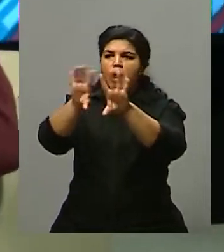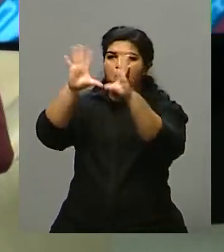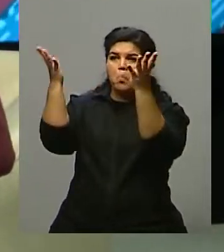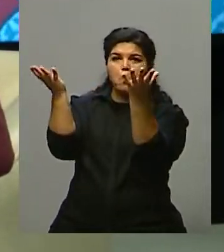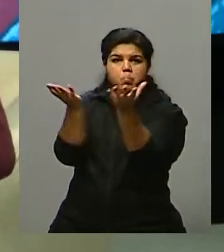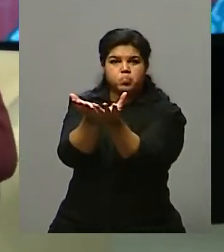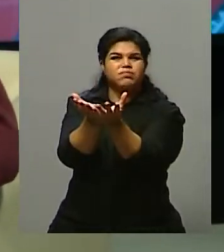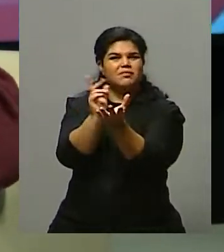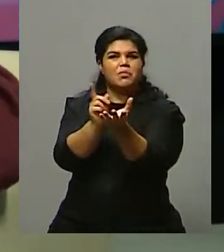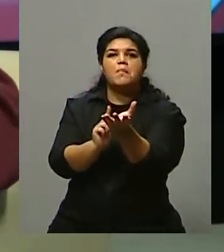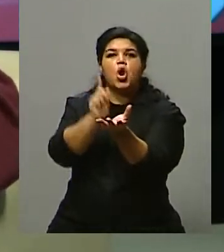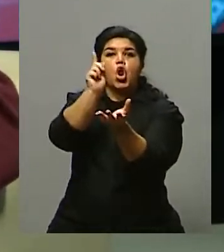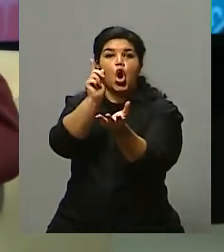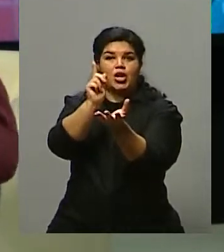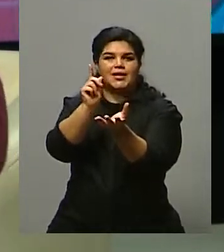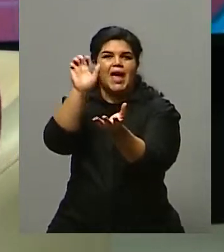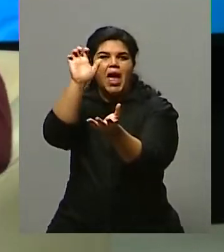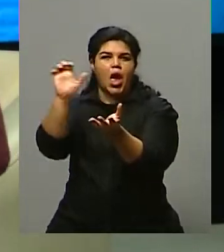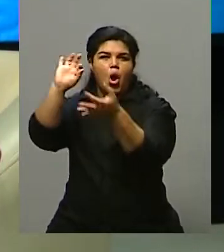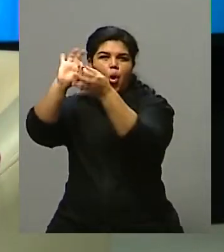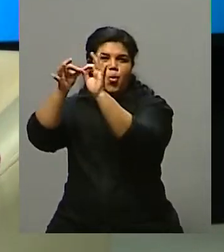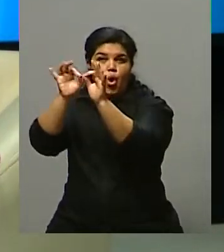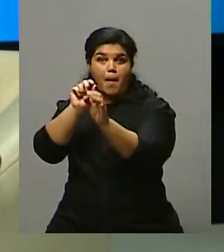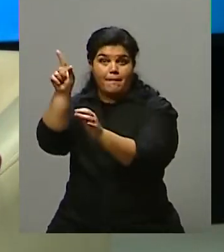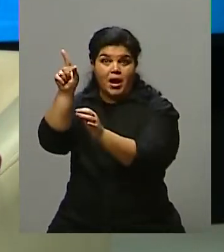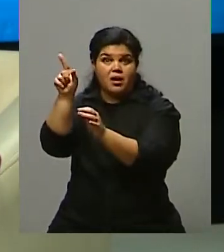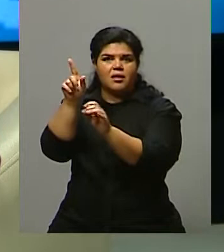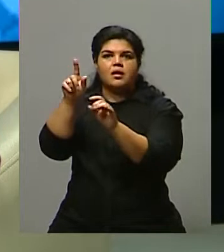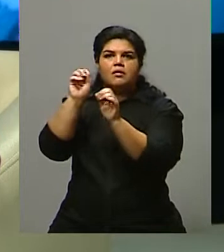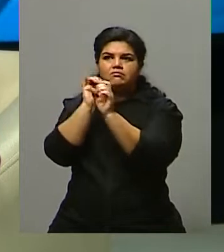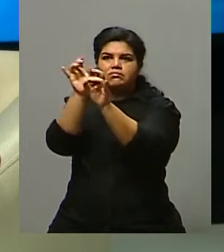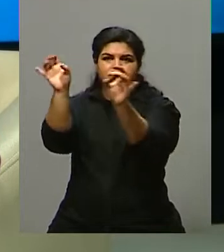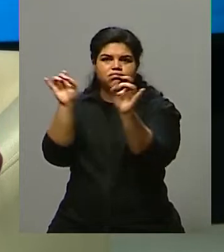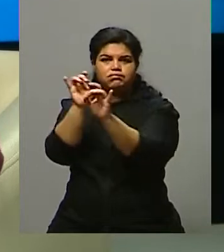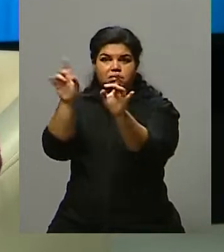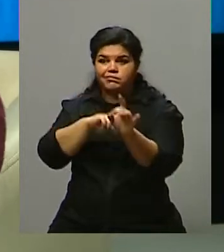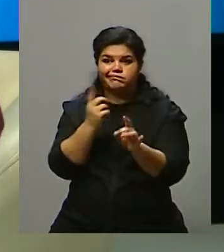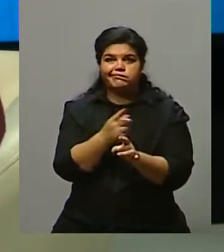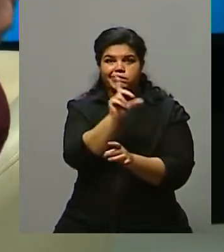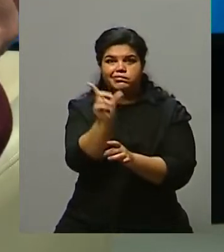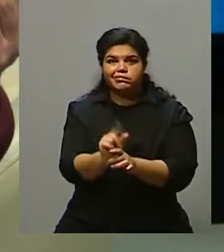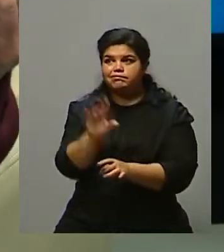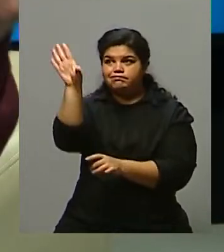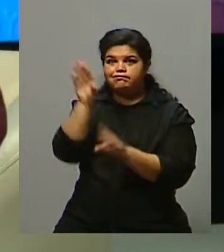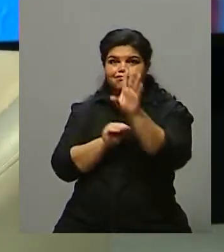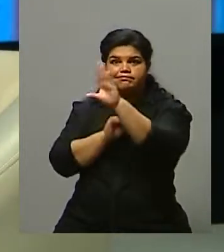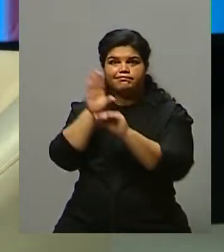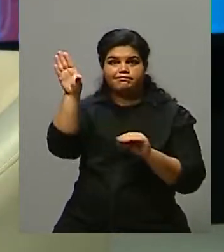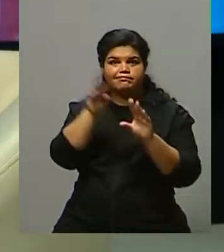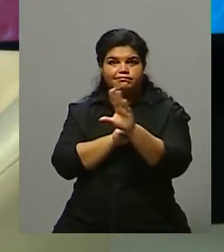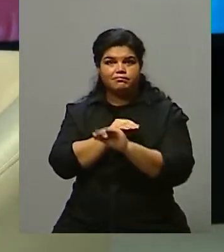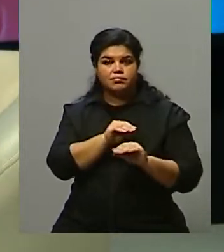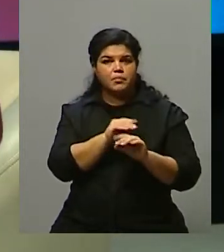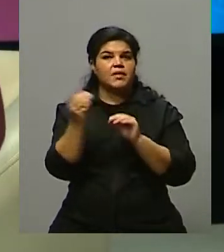hubo en el hemisferio norte, puntualmente Europa, si quieren como tomar ese modelo. Y en realidad un poco estamos viendo, ellos ahora están ingresando a climas